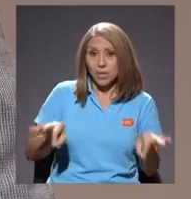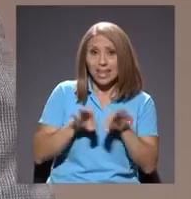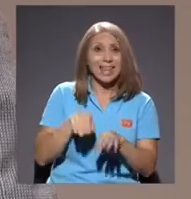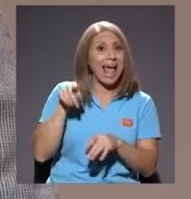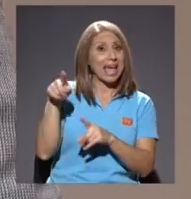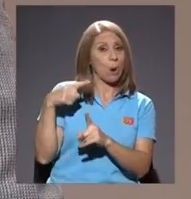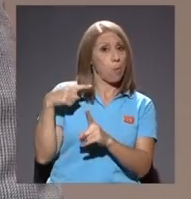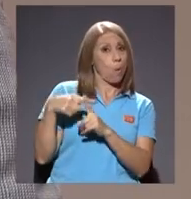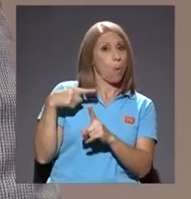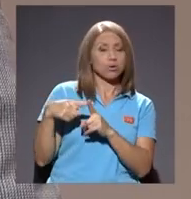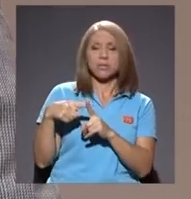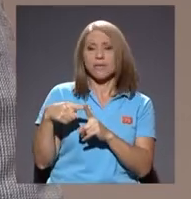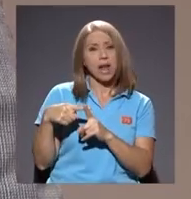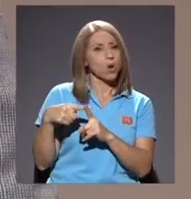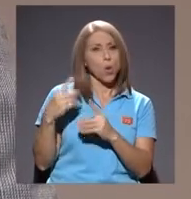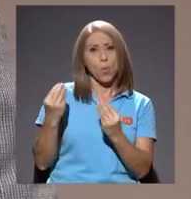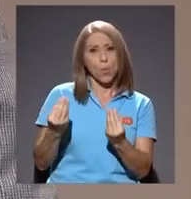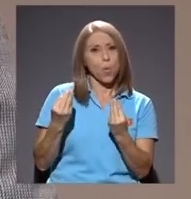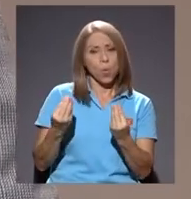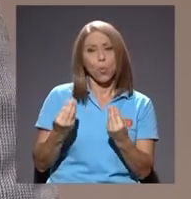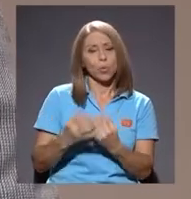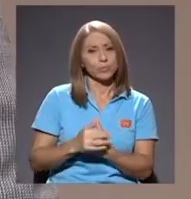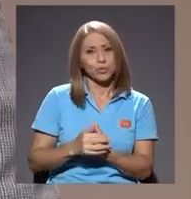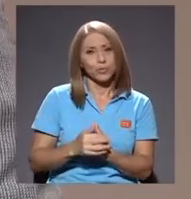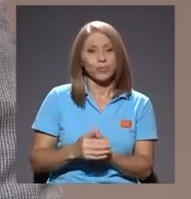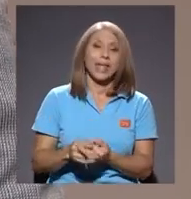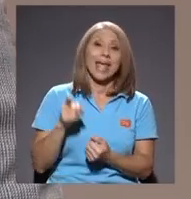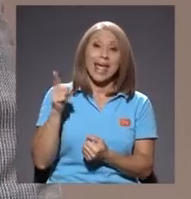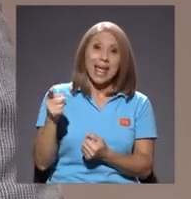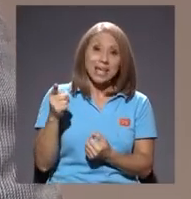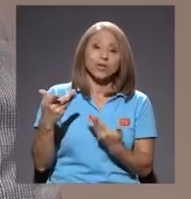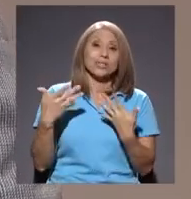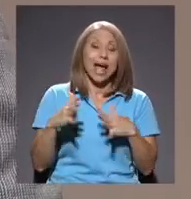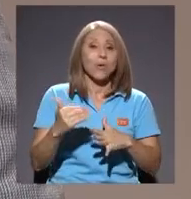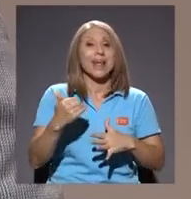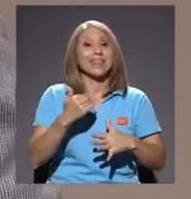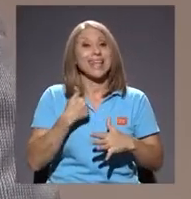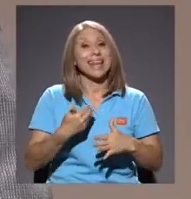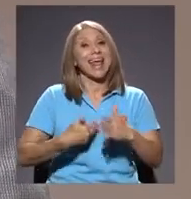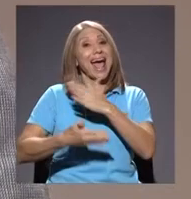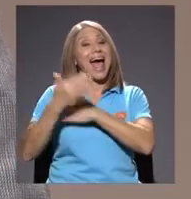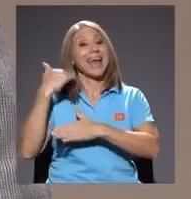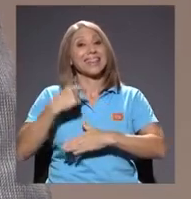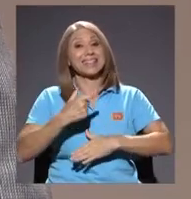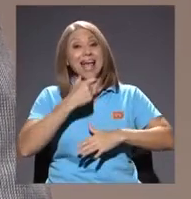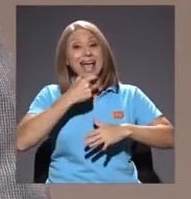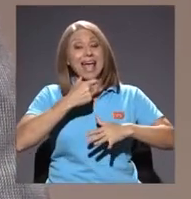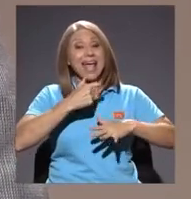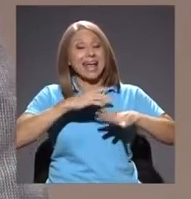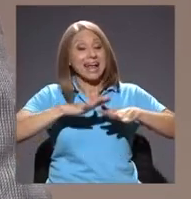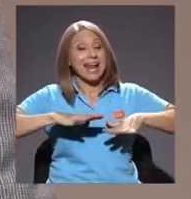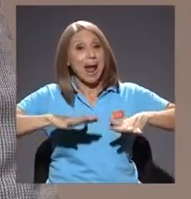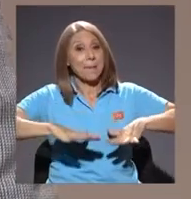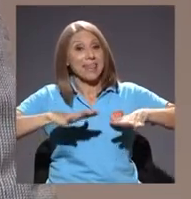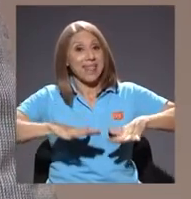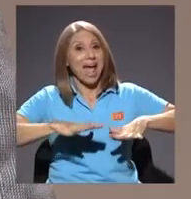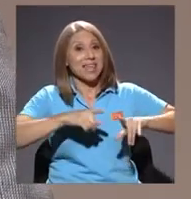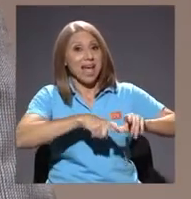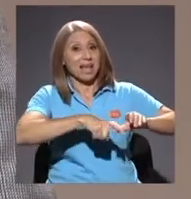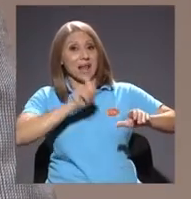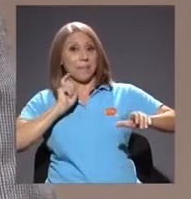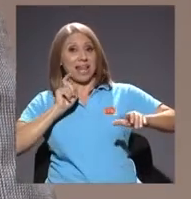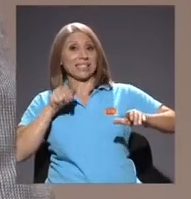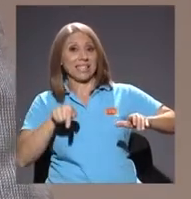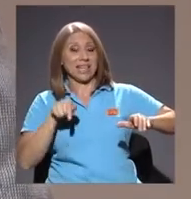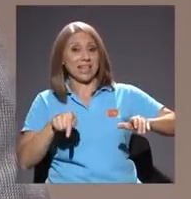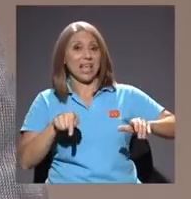positiva están teniendo no solamente el tema de abraxis sino en general problemas interesantes